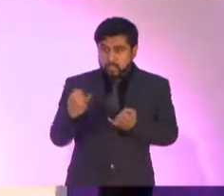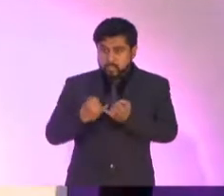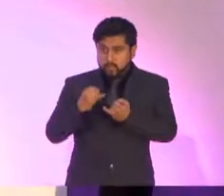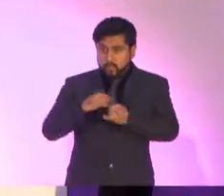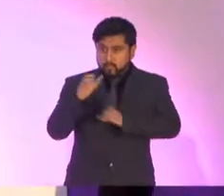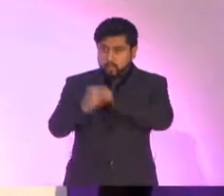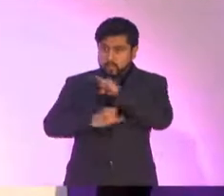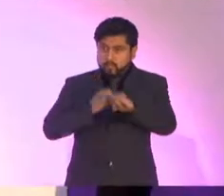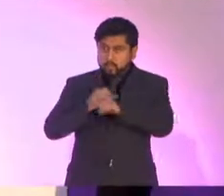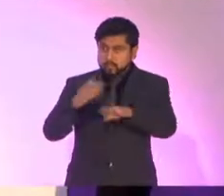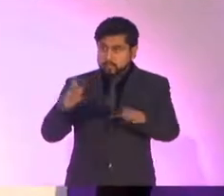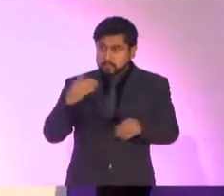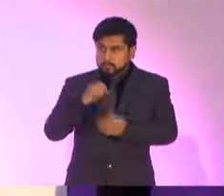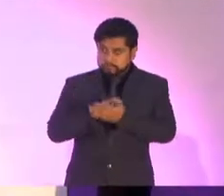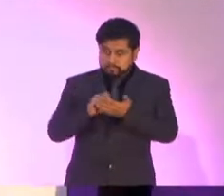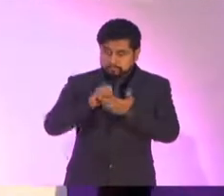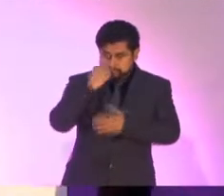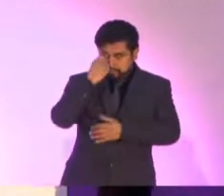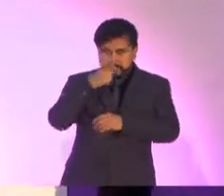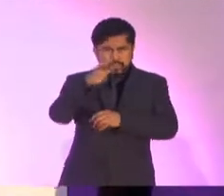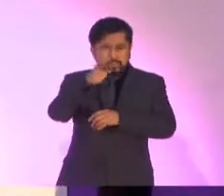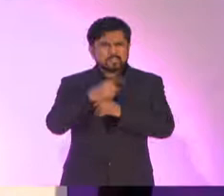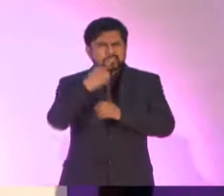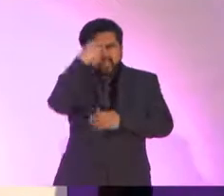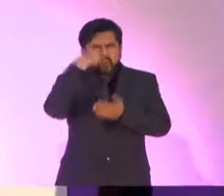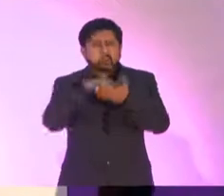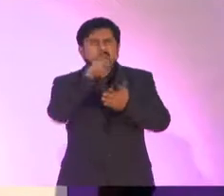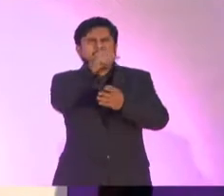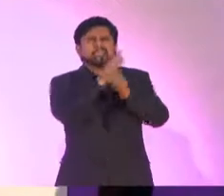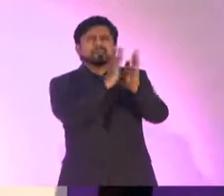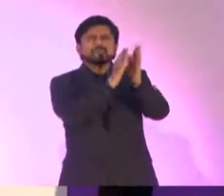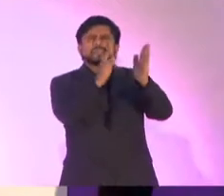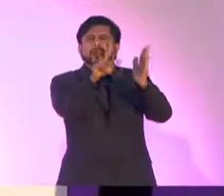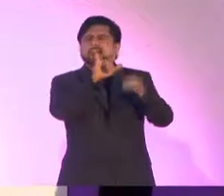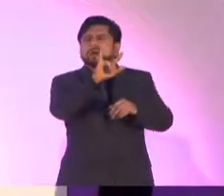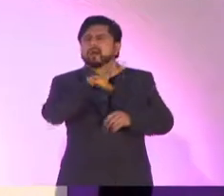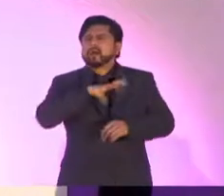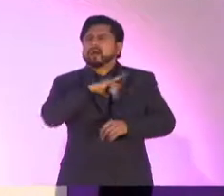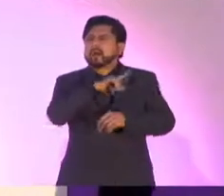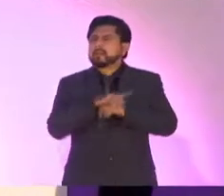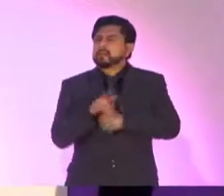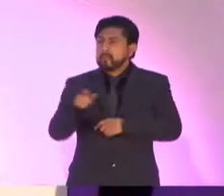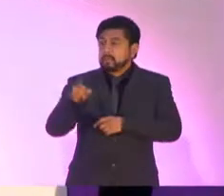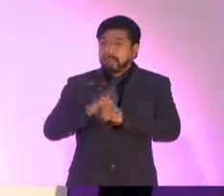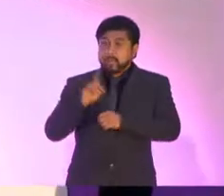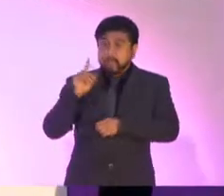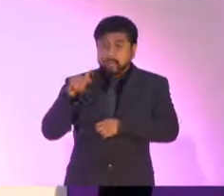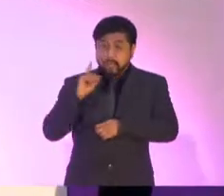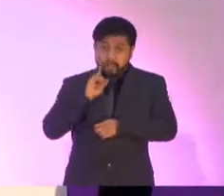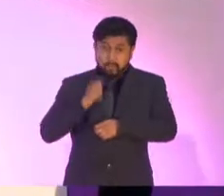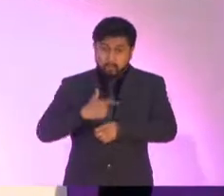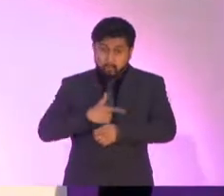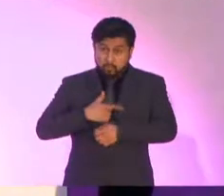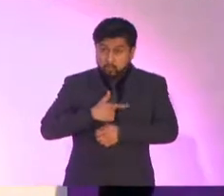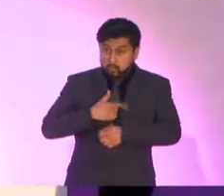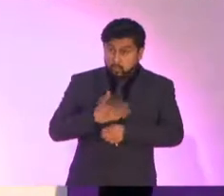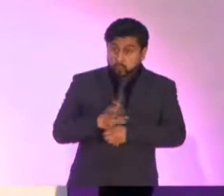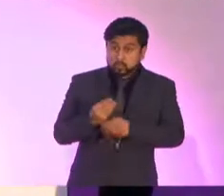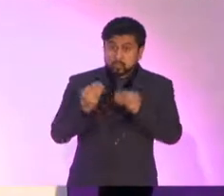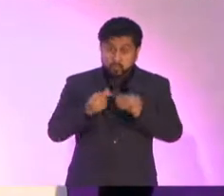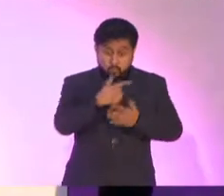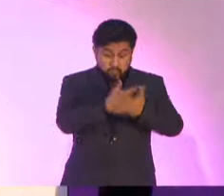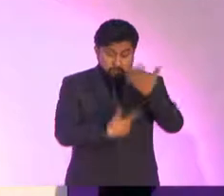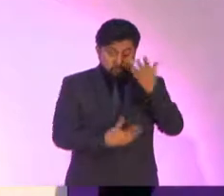internacional, cuyo stand está por allá de Amarillo Editores, y le gustó mucho el poemario.